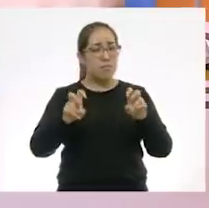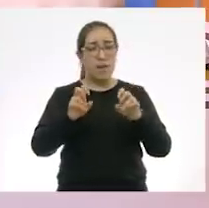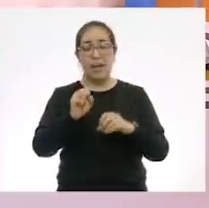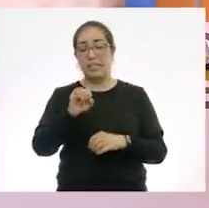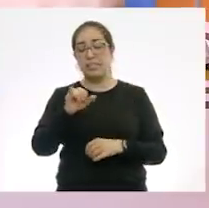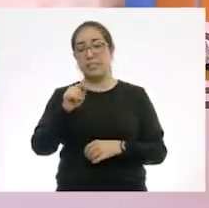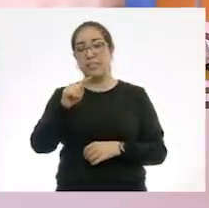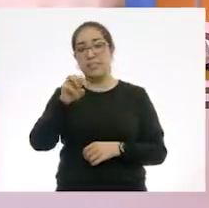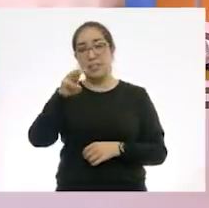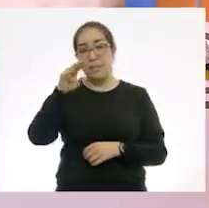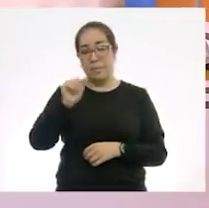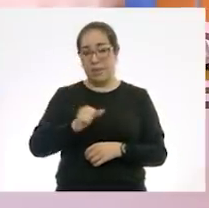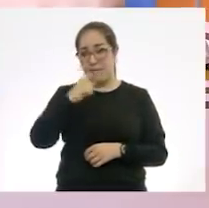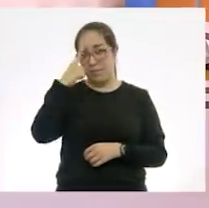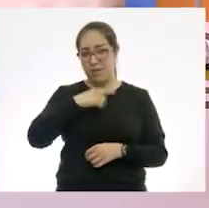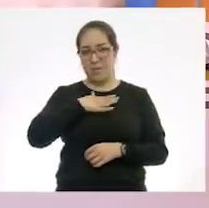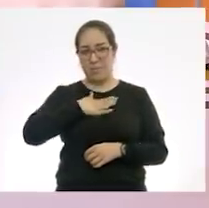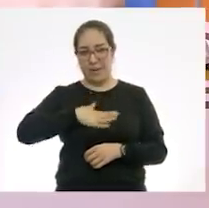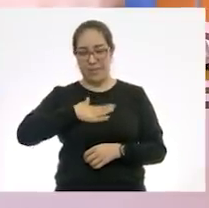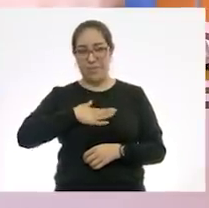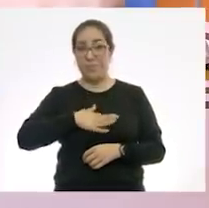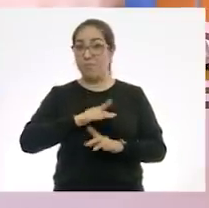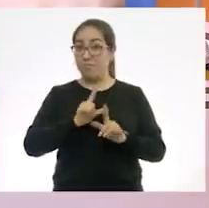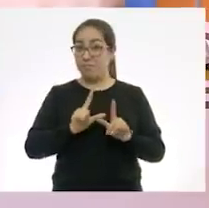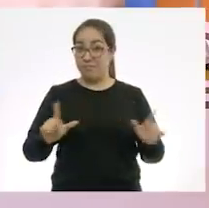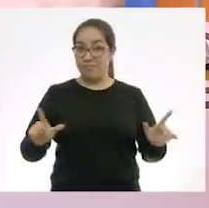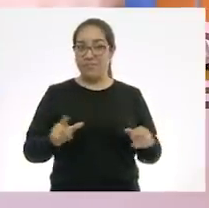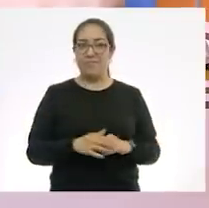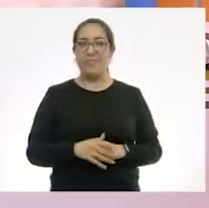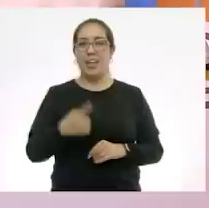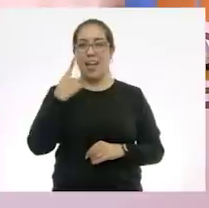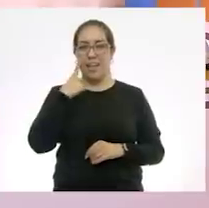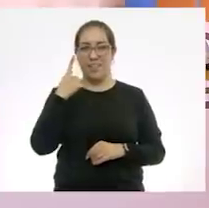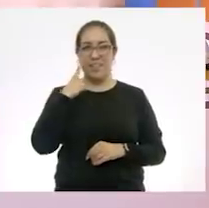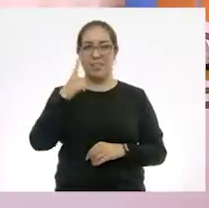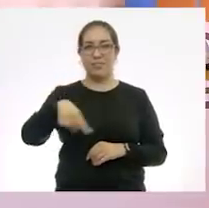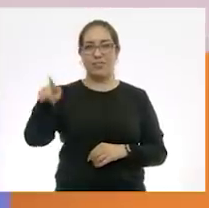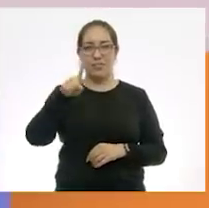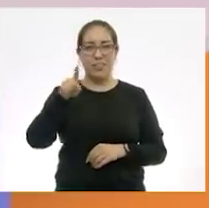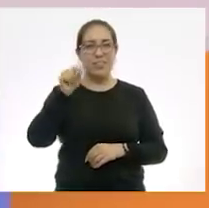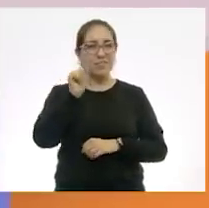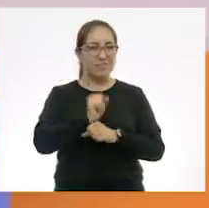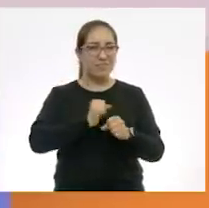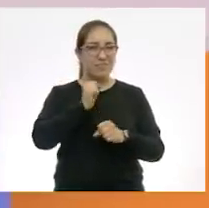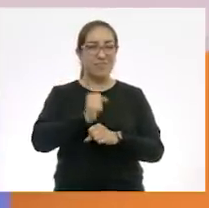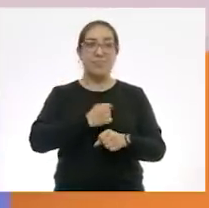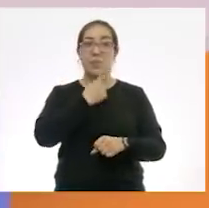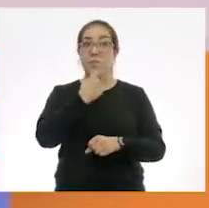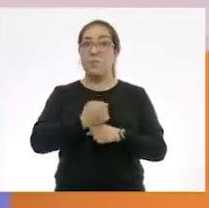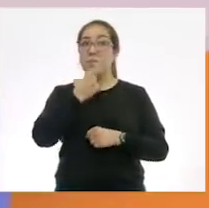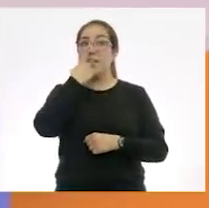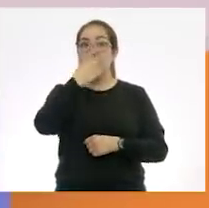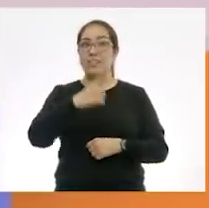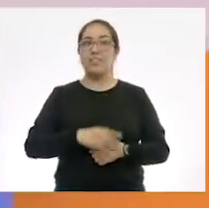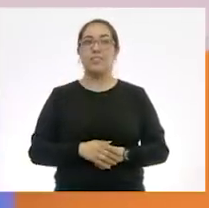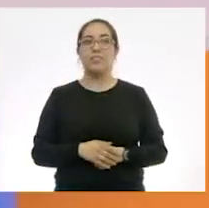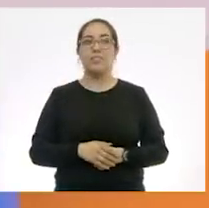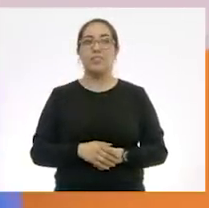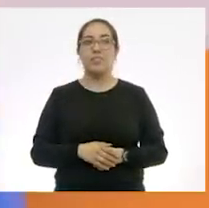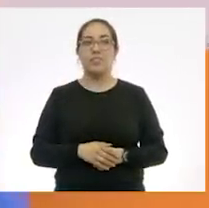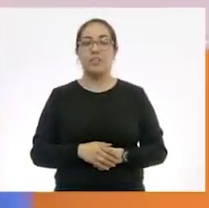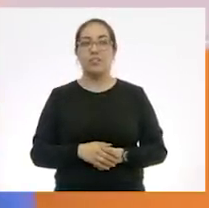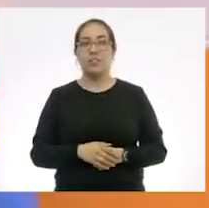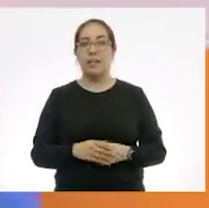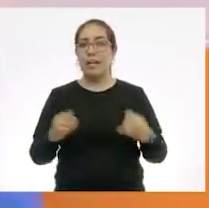adivinanzas? Me parece muy bien. Allá ¿están casa, listas? Traten de adivinar. La primera dice, como